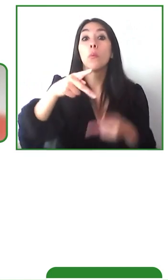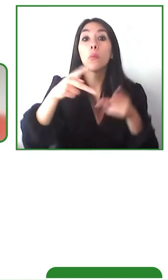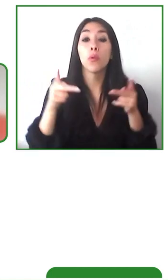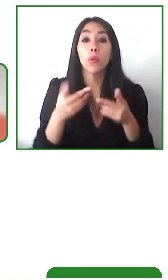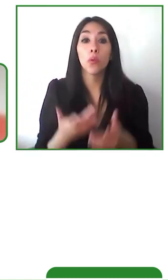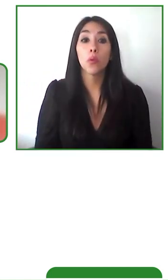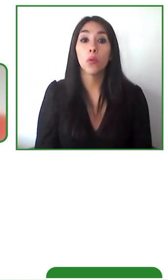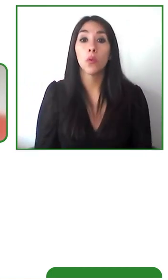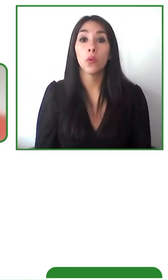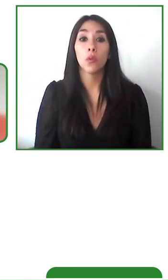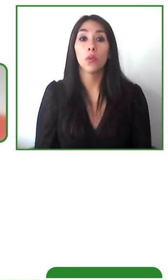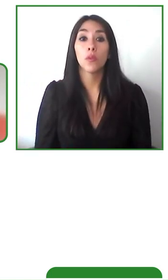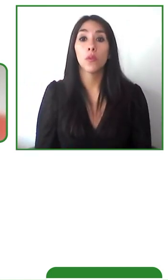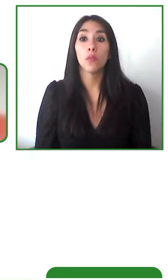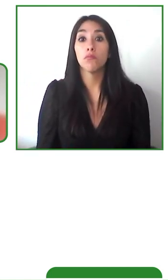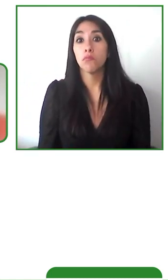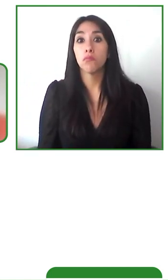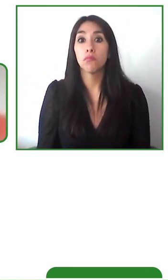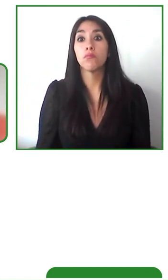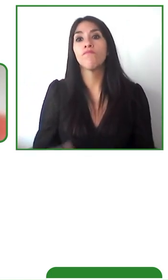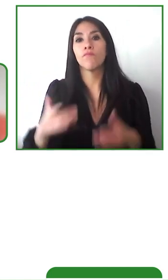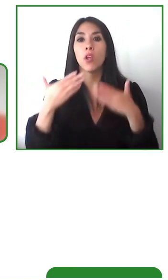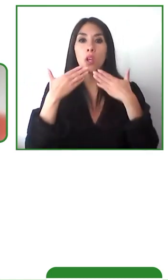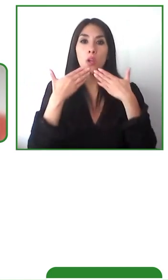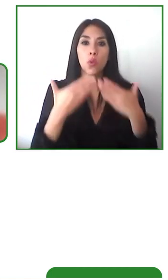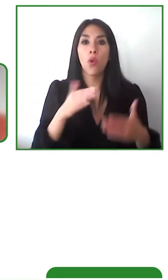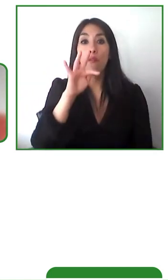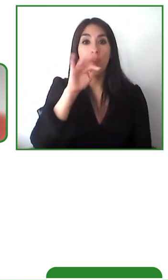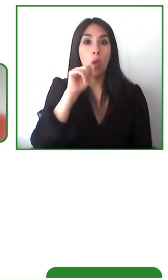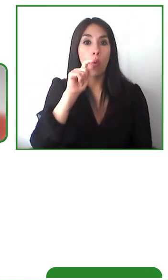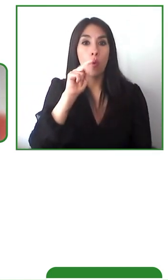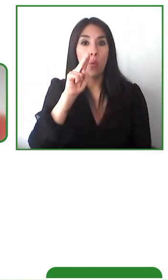Gracias, Faust. Entonces, conocimiento del área.